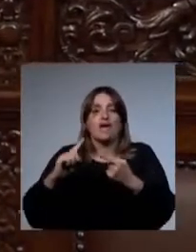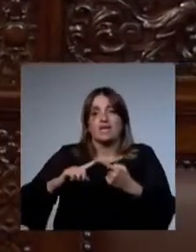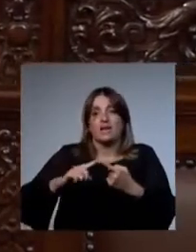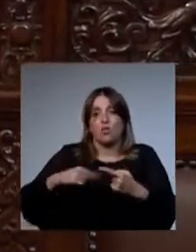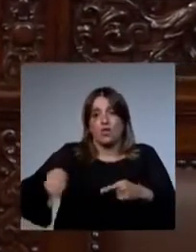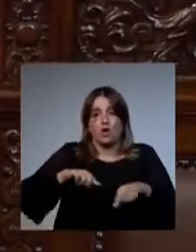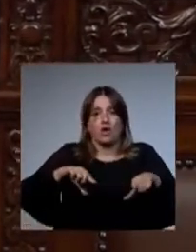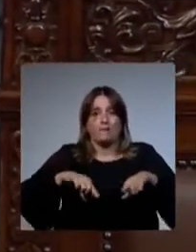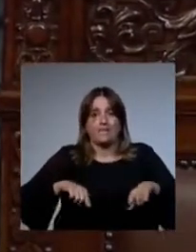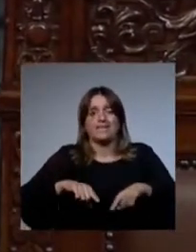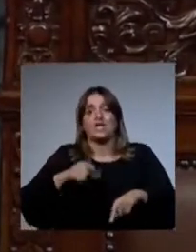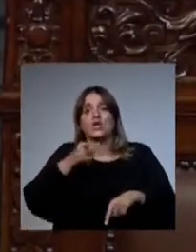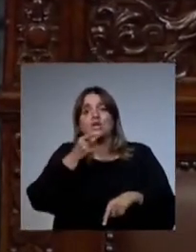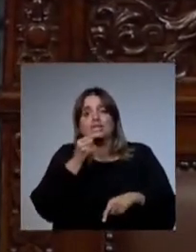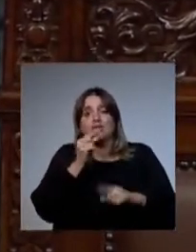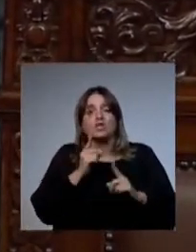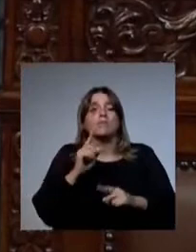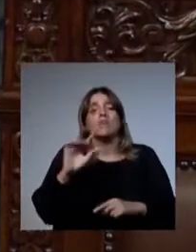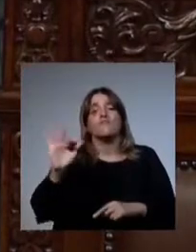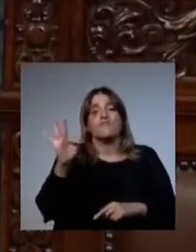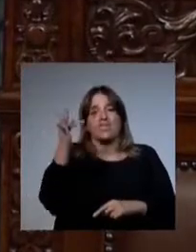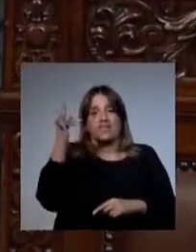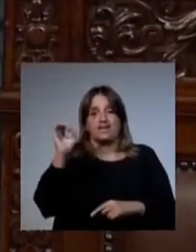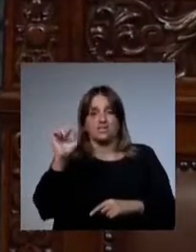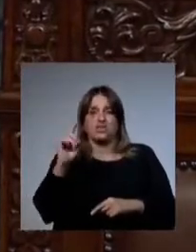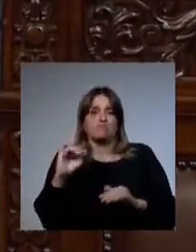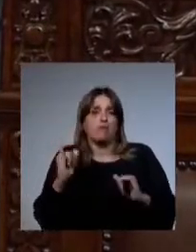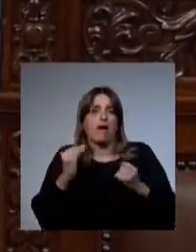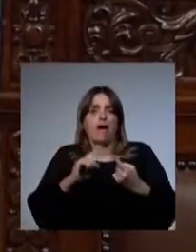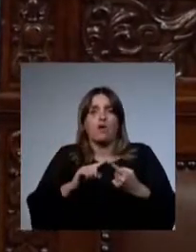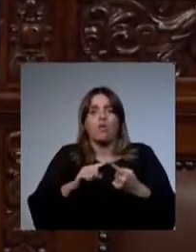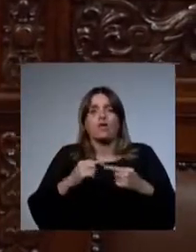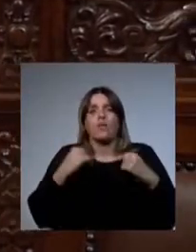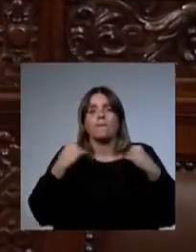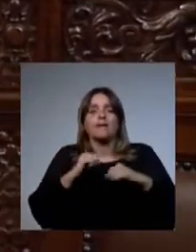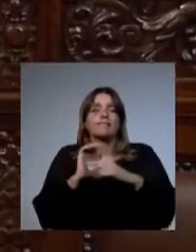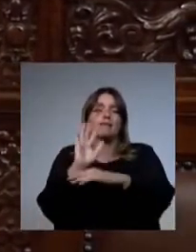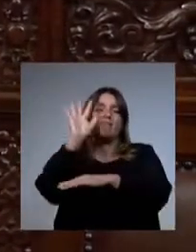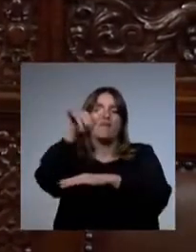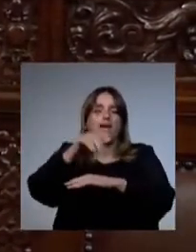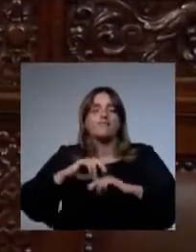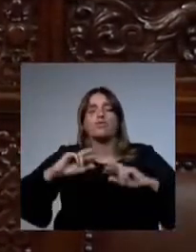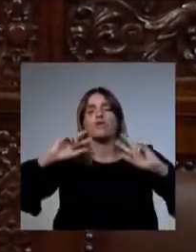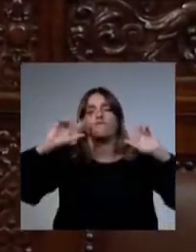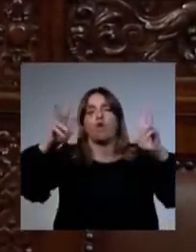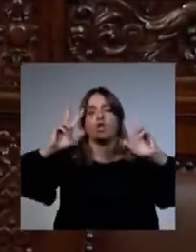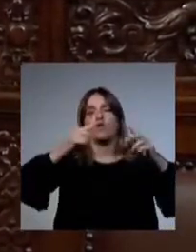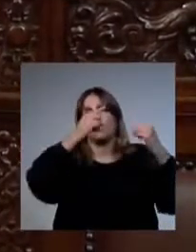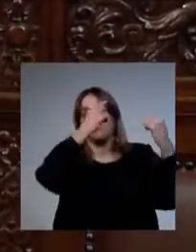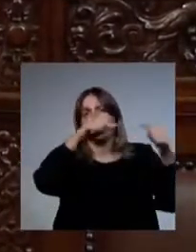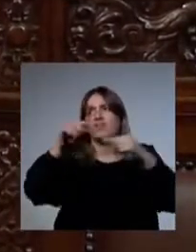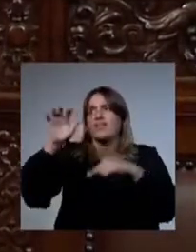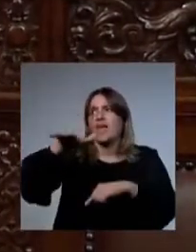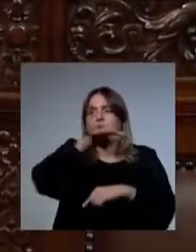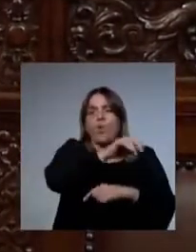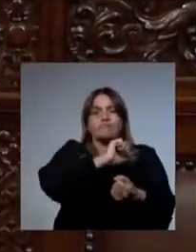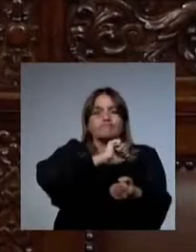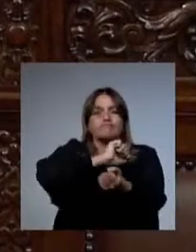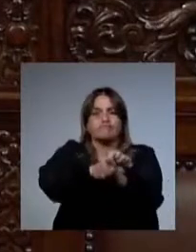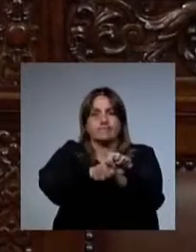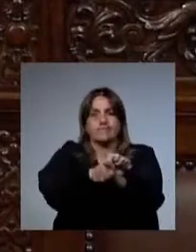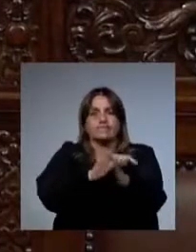del Interior y las federaciones, se acordó la práctica de básquetbol y voleibol en distintos centros